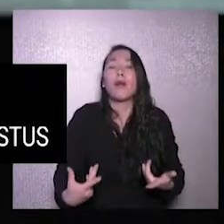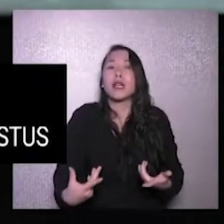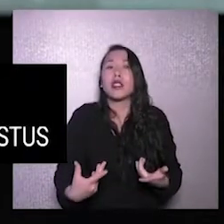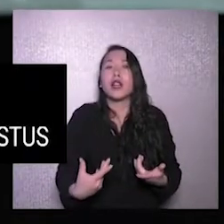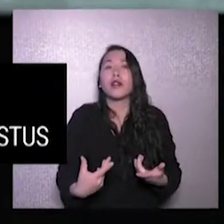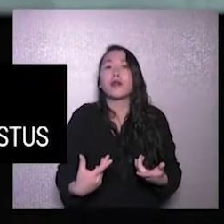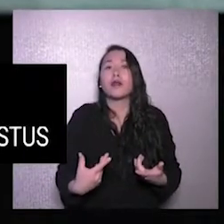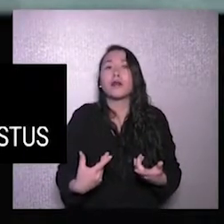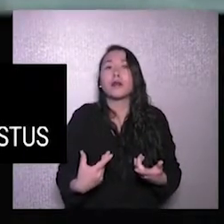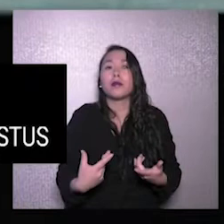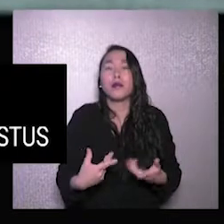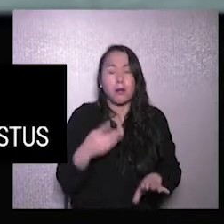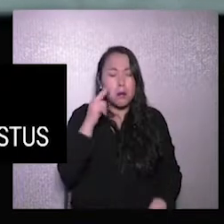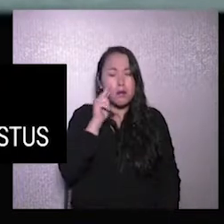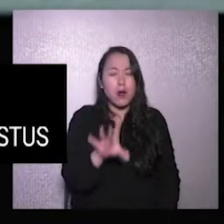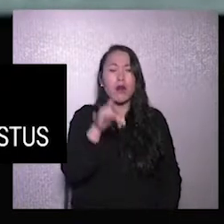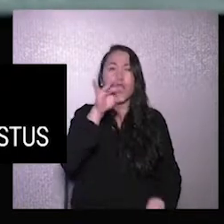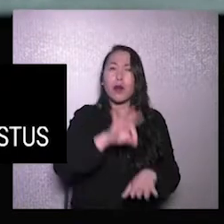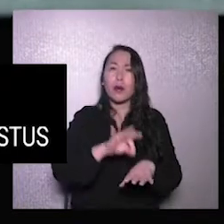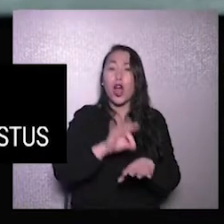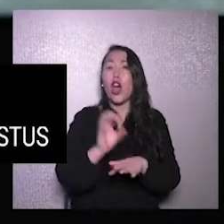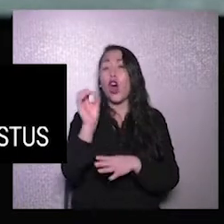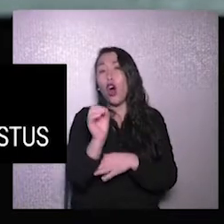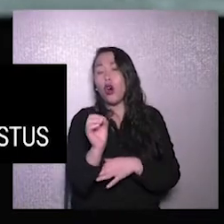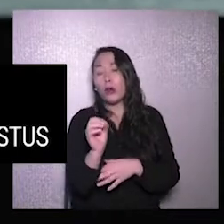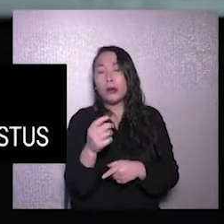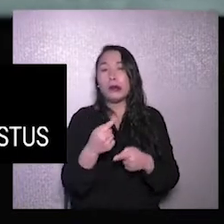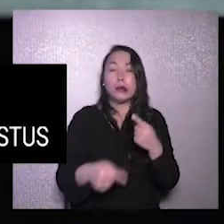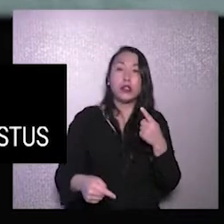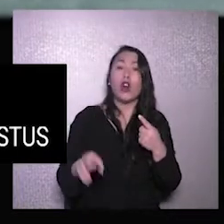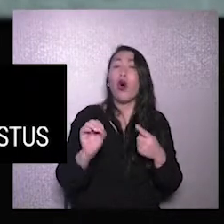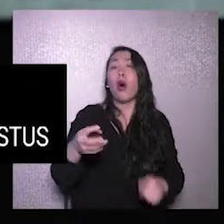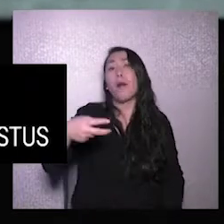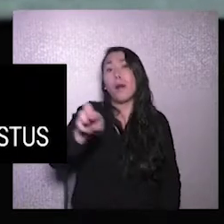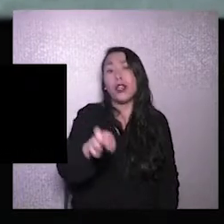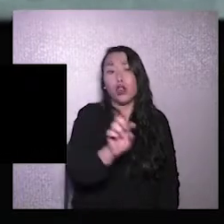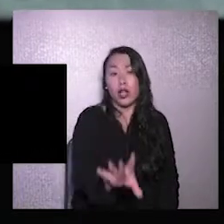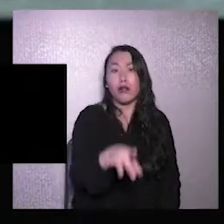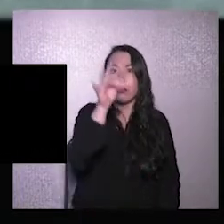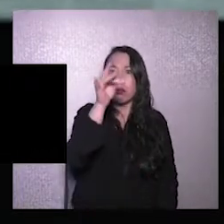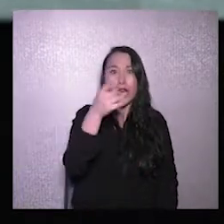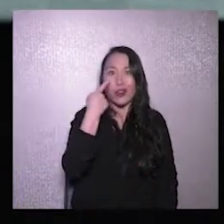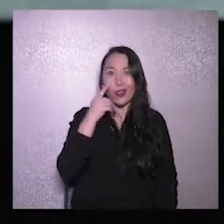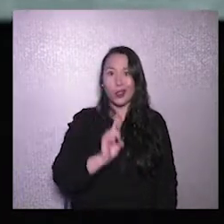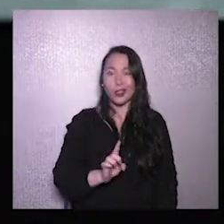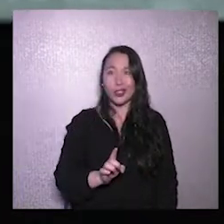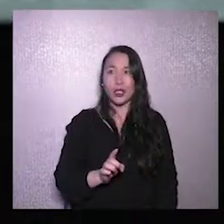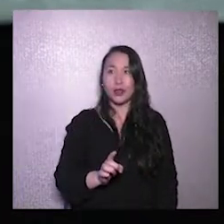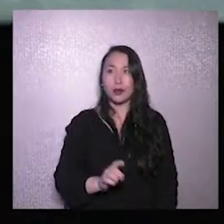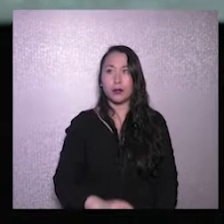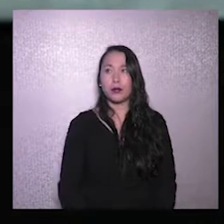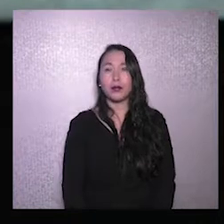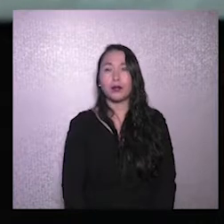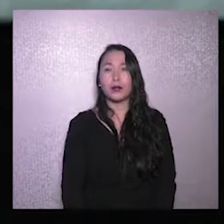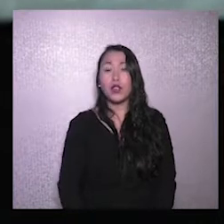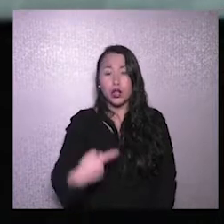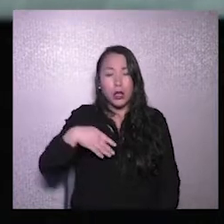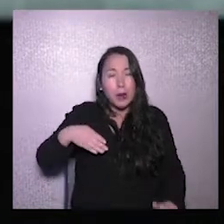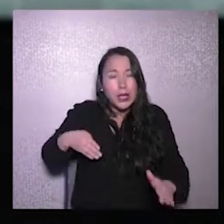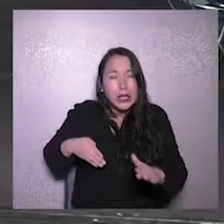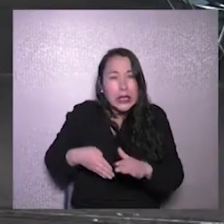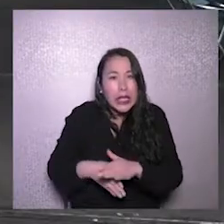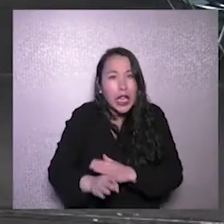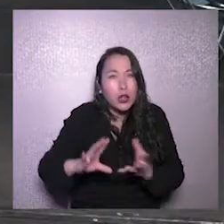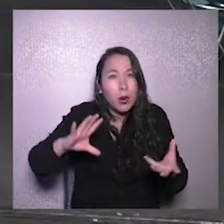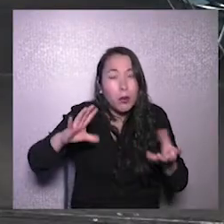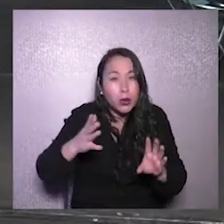detectar precozmente patologías o descompensaciones o descubrir patrones hasta ahora no conocidos. No, estamos entrando a un mundo al